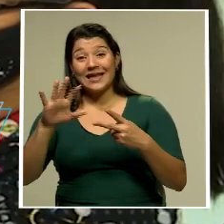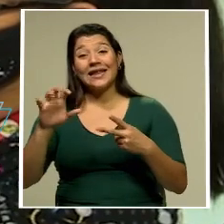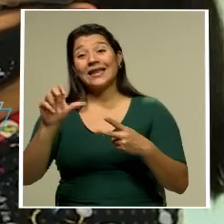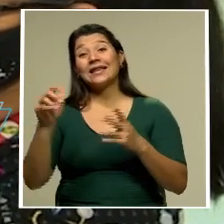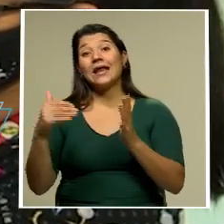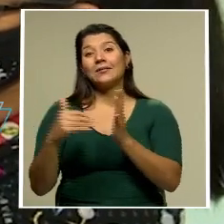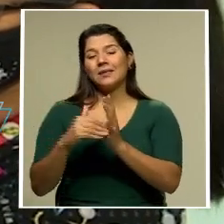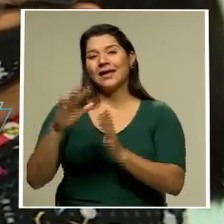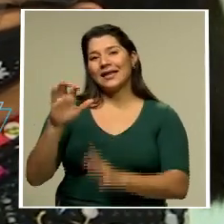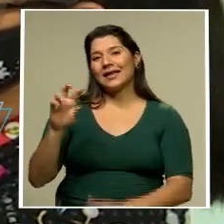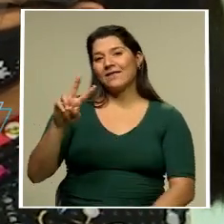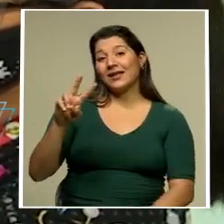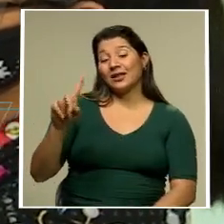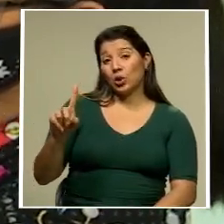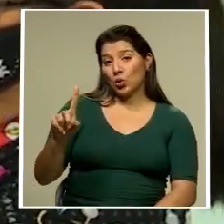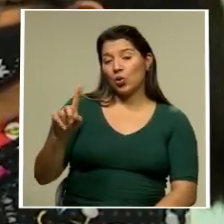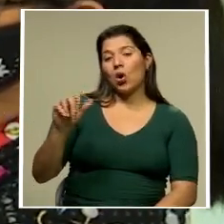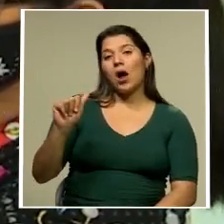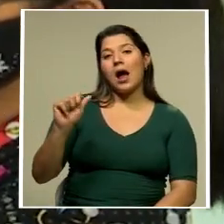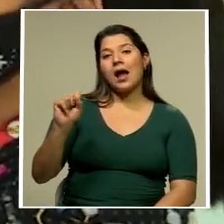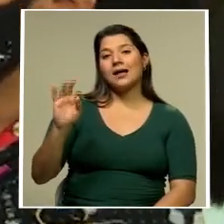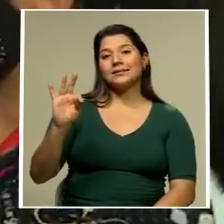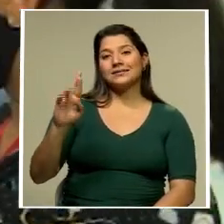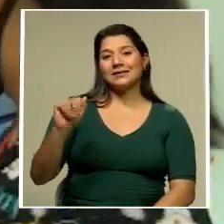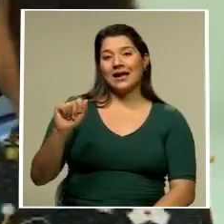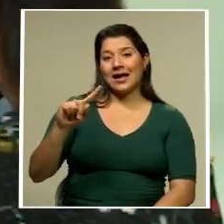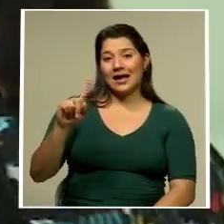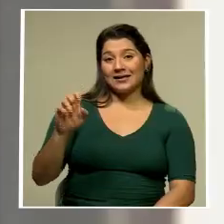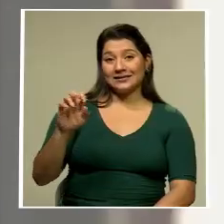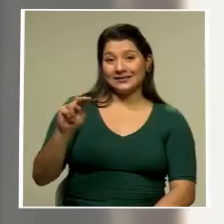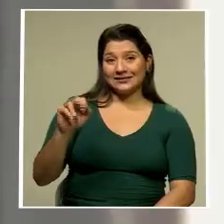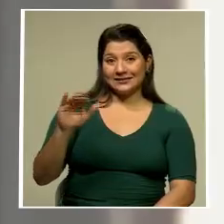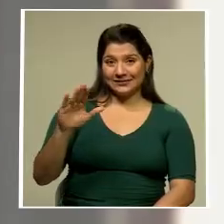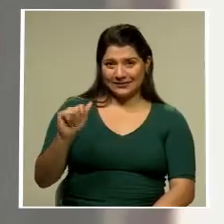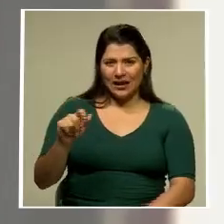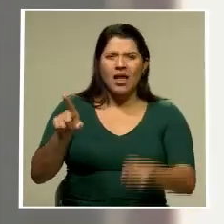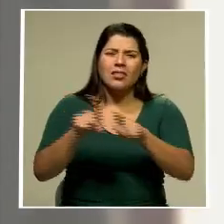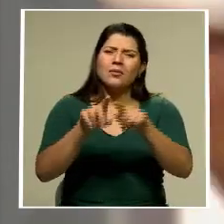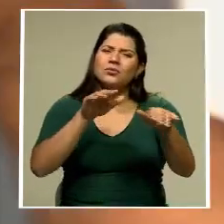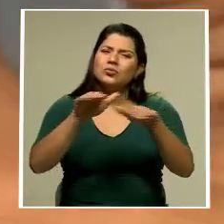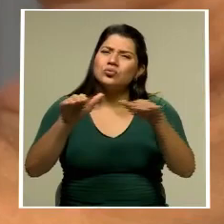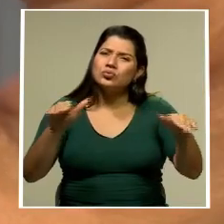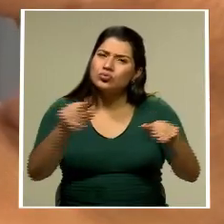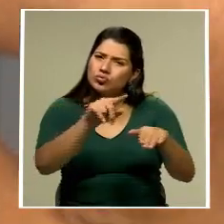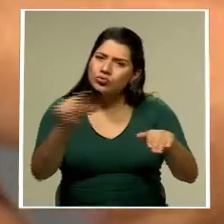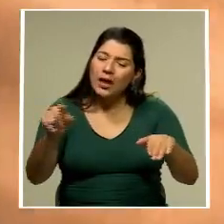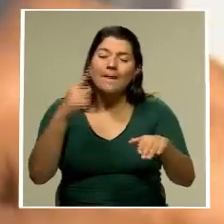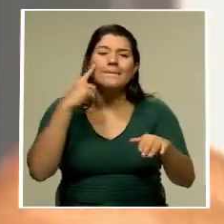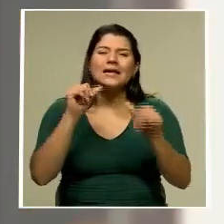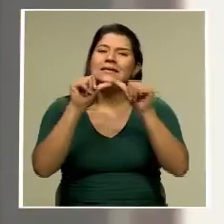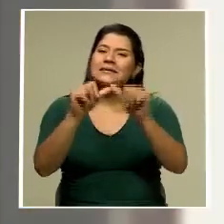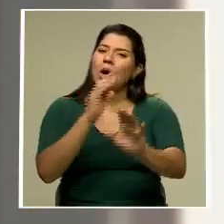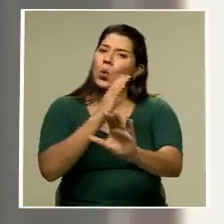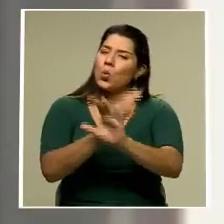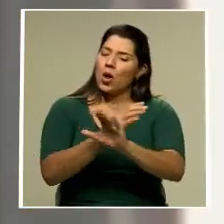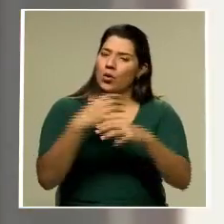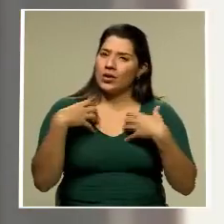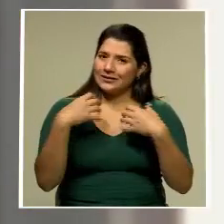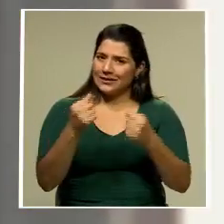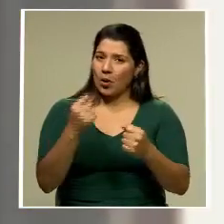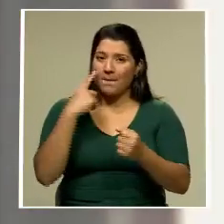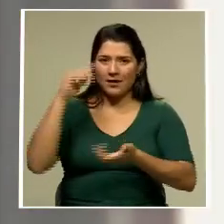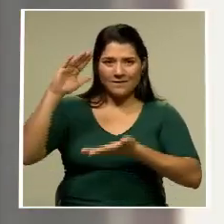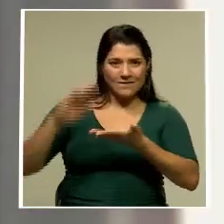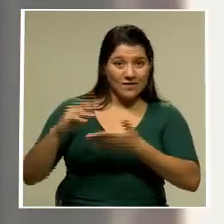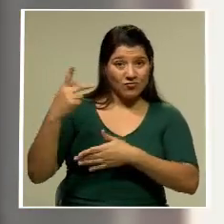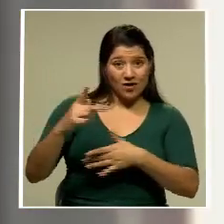510.321 de AstraZeneca. Asimismo, las autoridades de salud instan a la población a que se mantengan las medidas que permiten disminuir el riesgo de